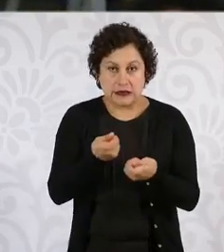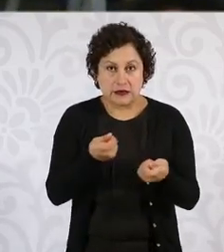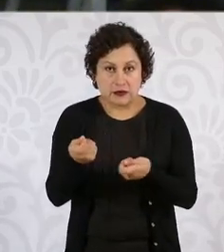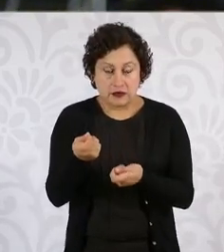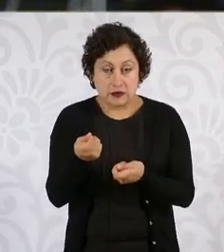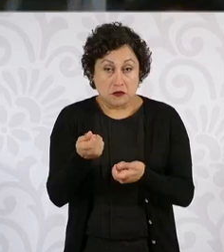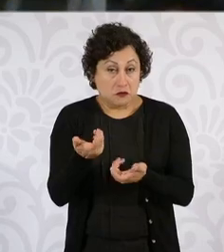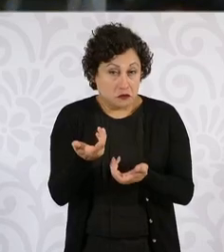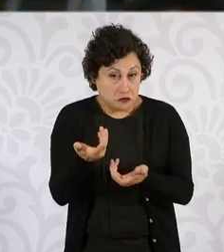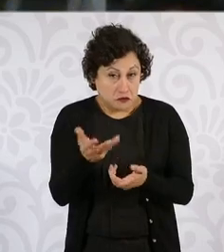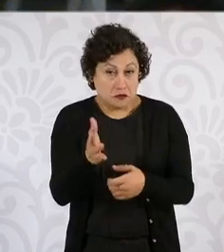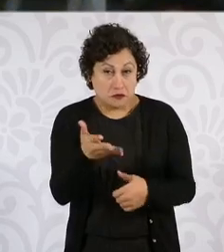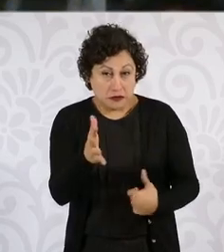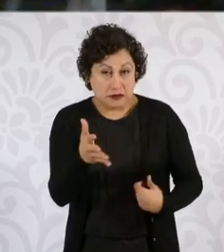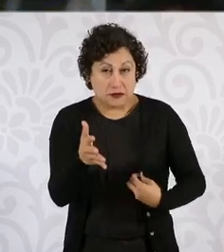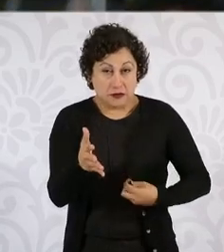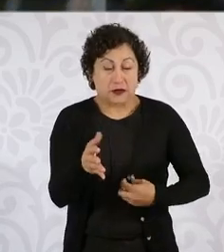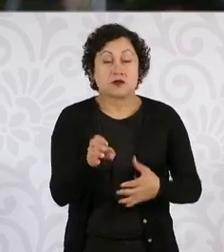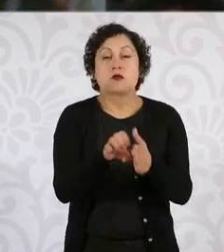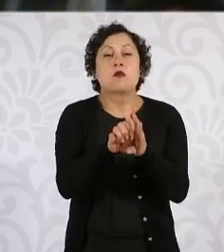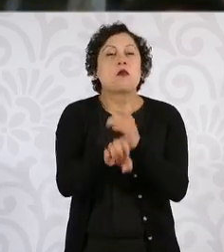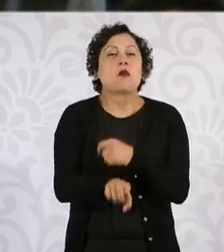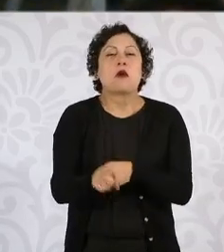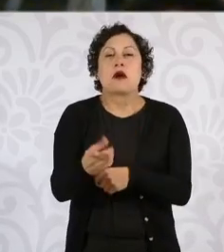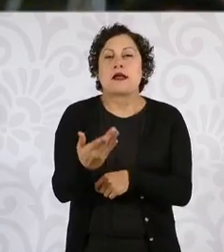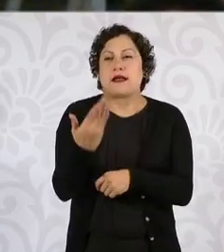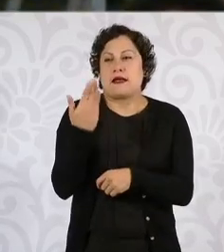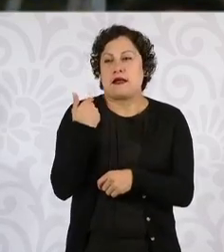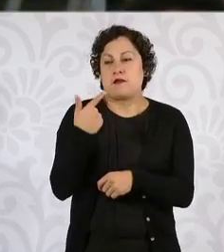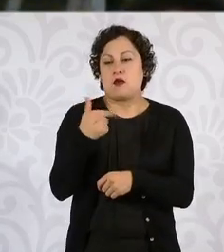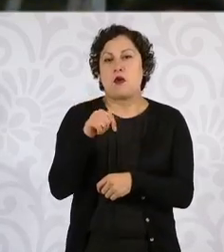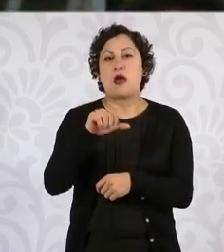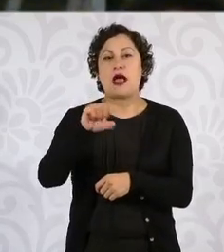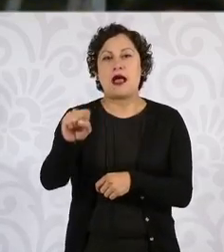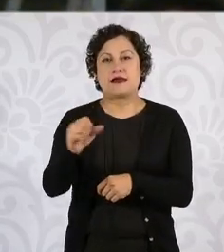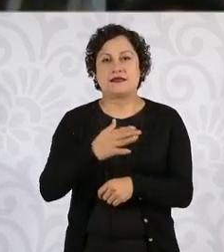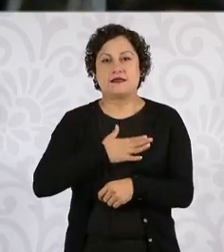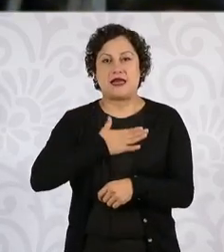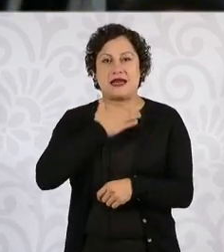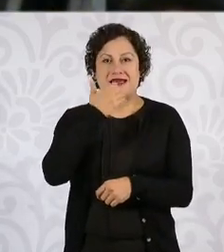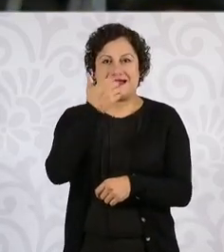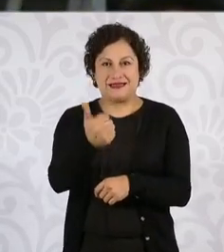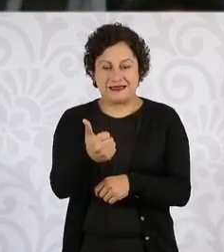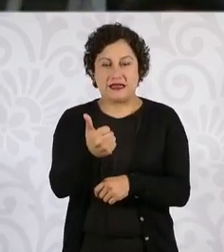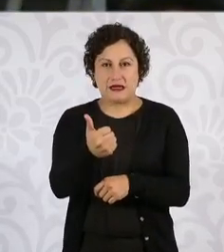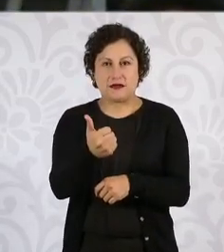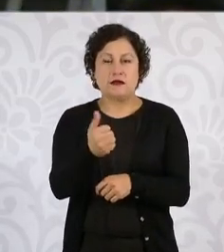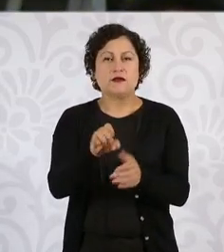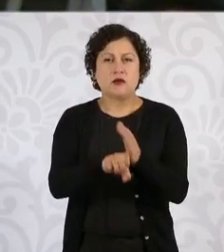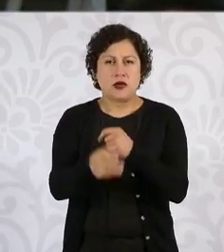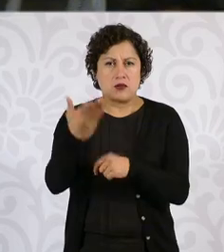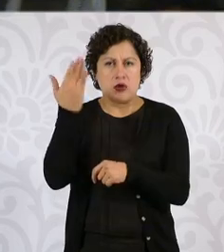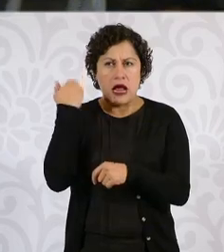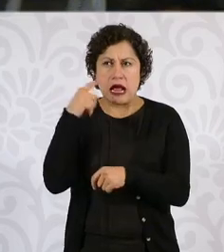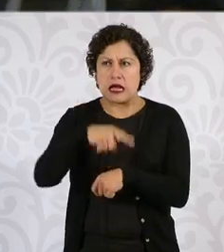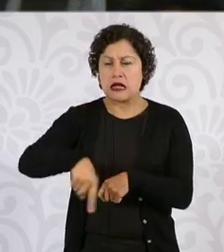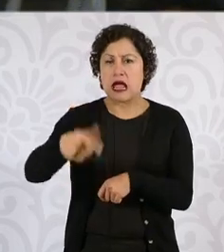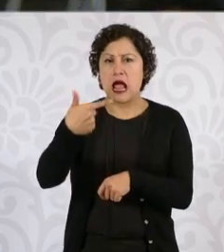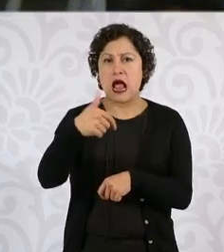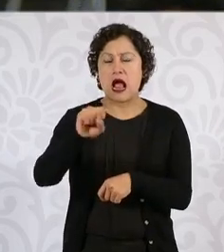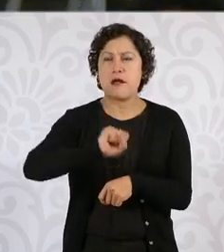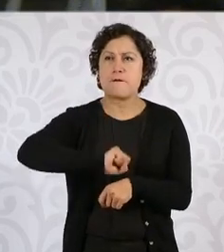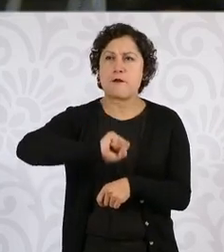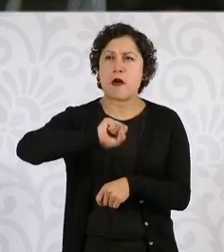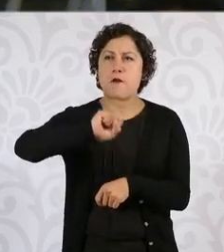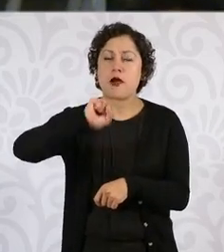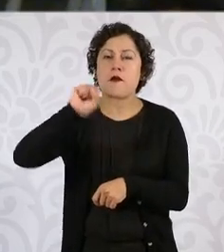el caso más o menos como el del gas del bienestar, que ante la subida de precios que estaban haciendo los gaseros, pues tuvo que entrar este programa del gas